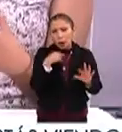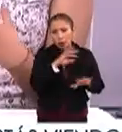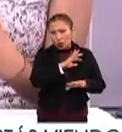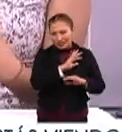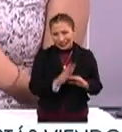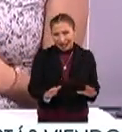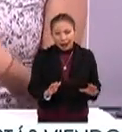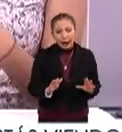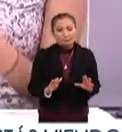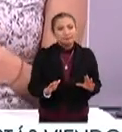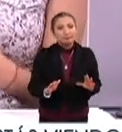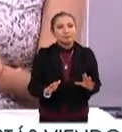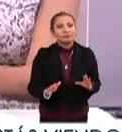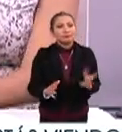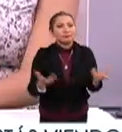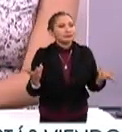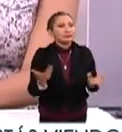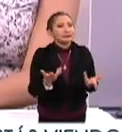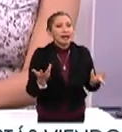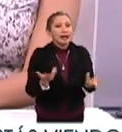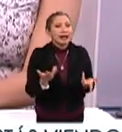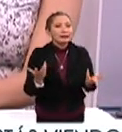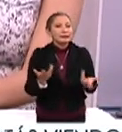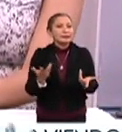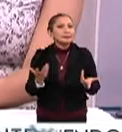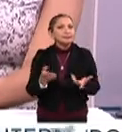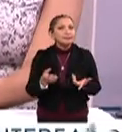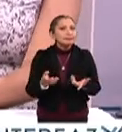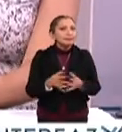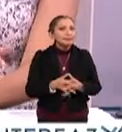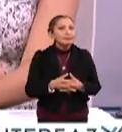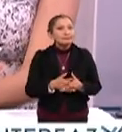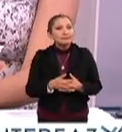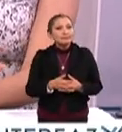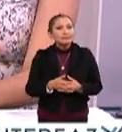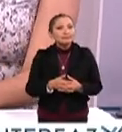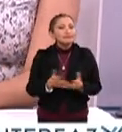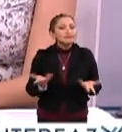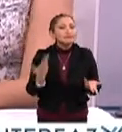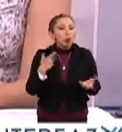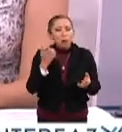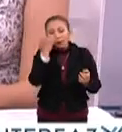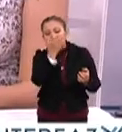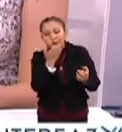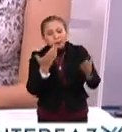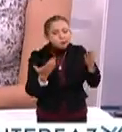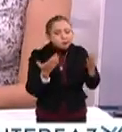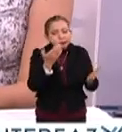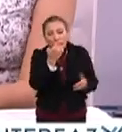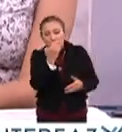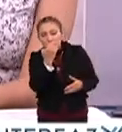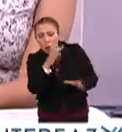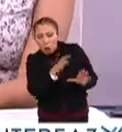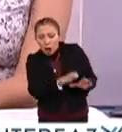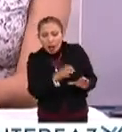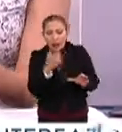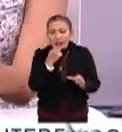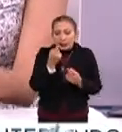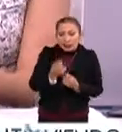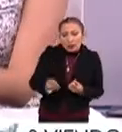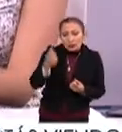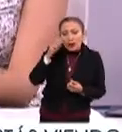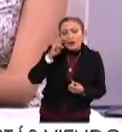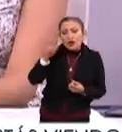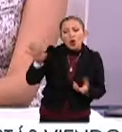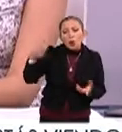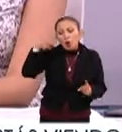que pues se haga digamos, pues balance, ¿no?, con las escuelas, con los niños, para ver